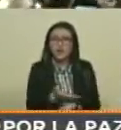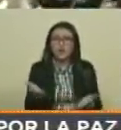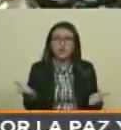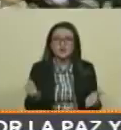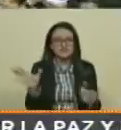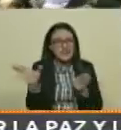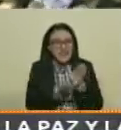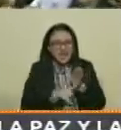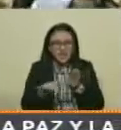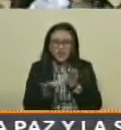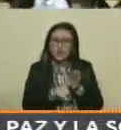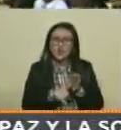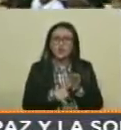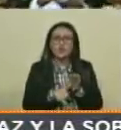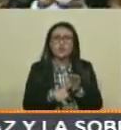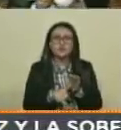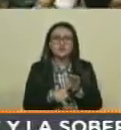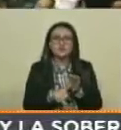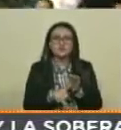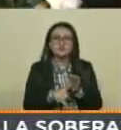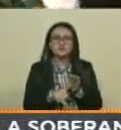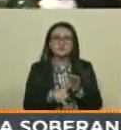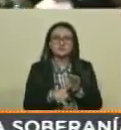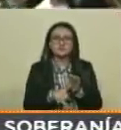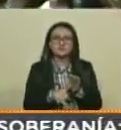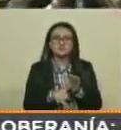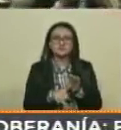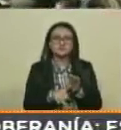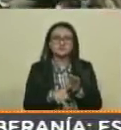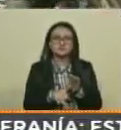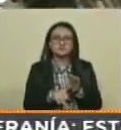ampones, que no se llamen disidentes,